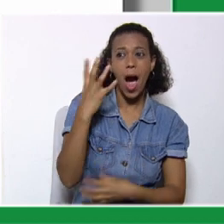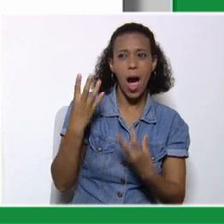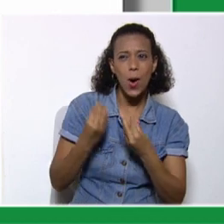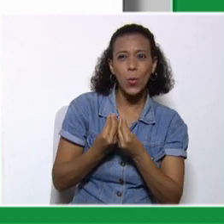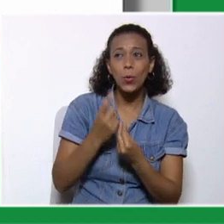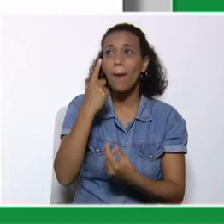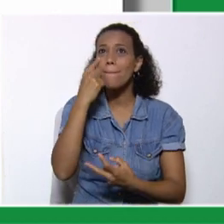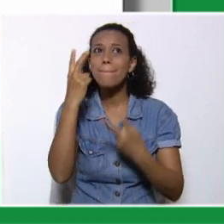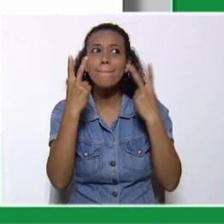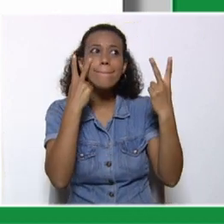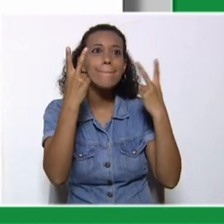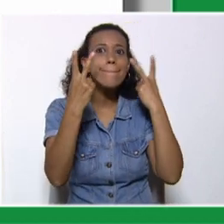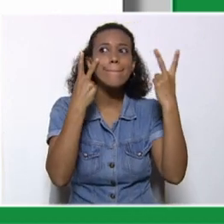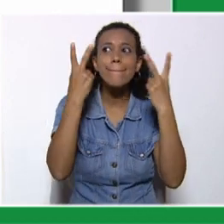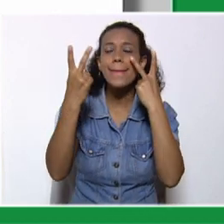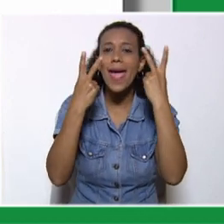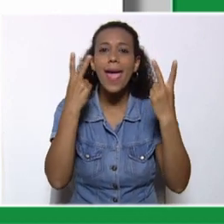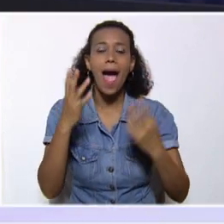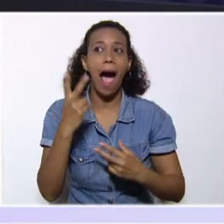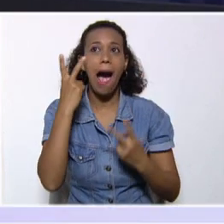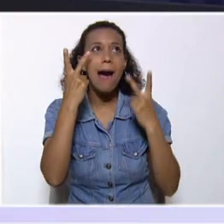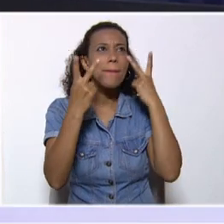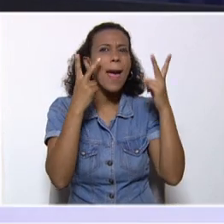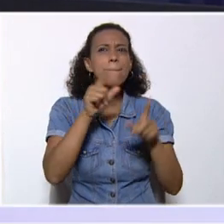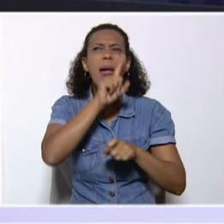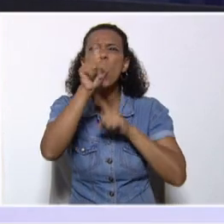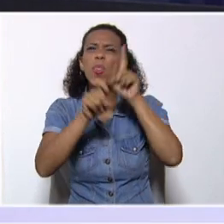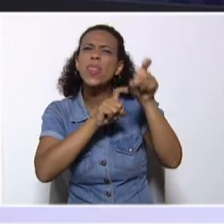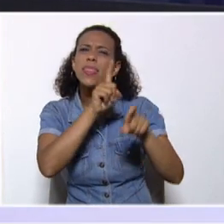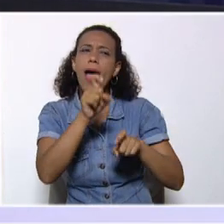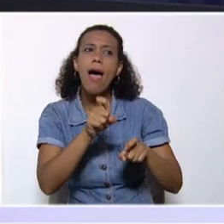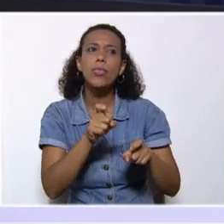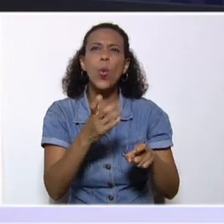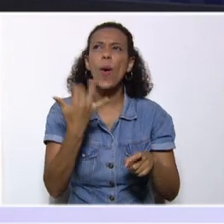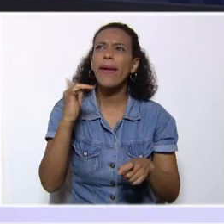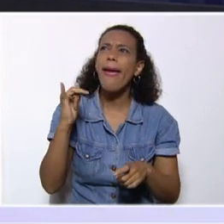familia, para que vean cómo es el recorrido e ir preguntándole qué